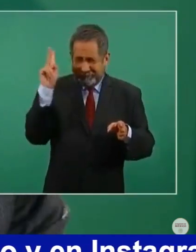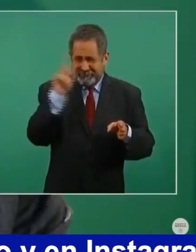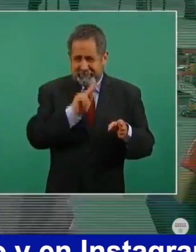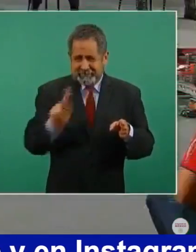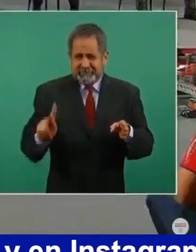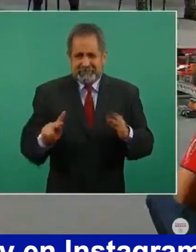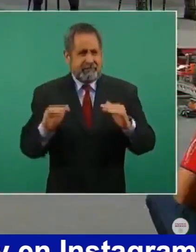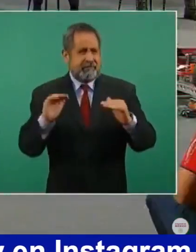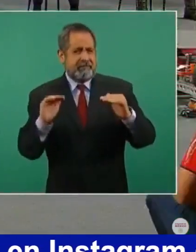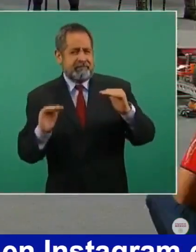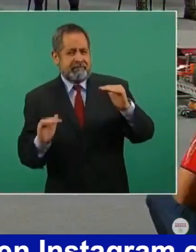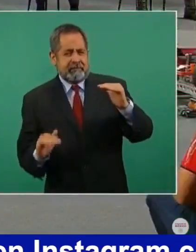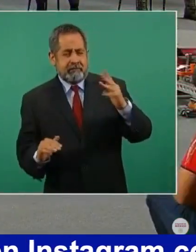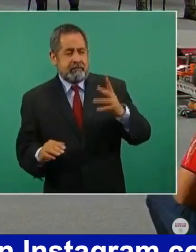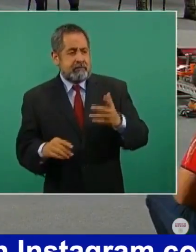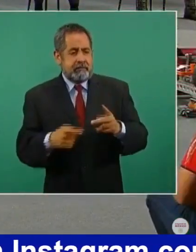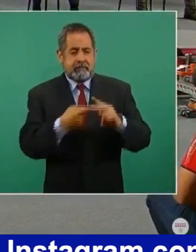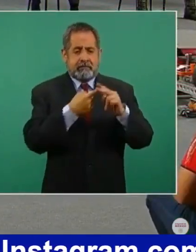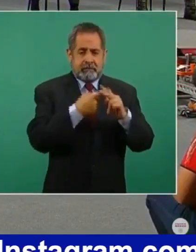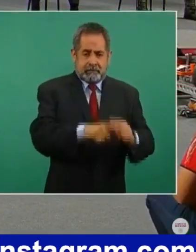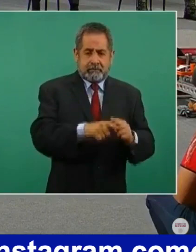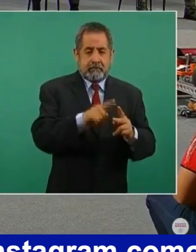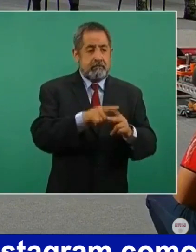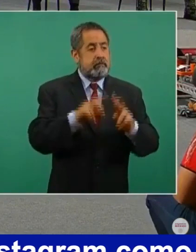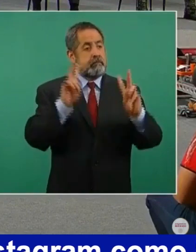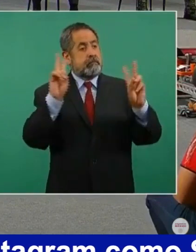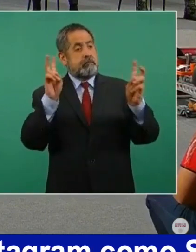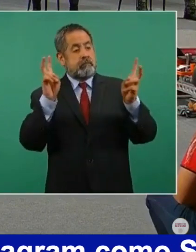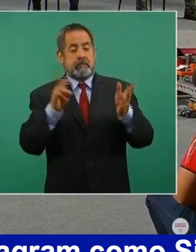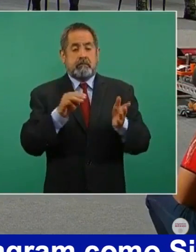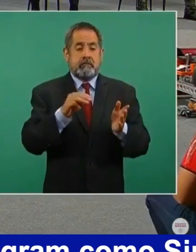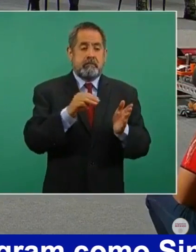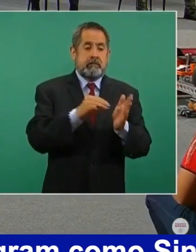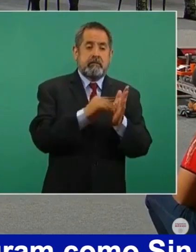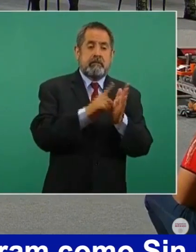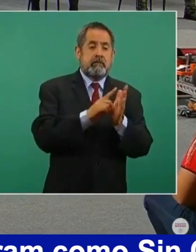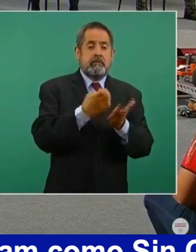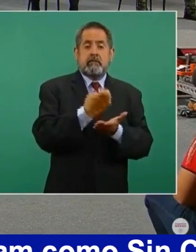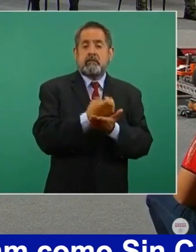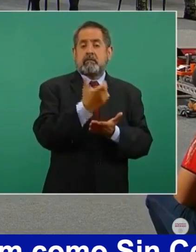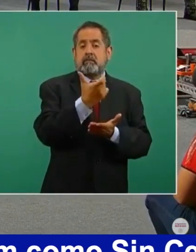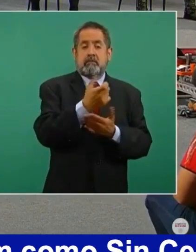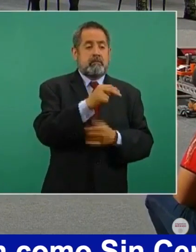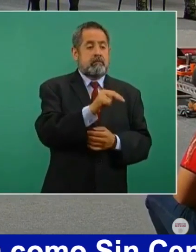Empieza con el llamado modelo económico neoliberal,